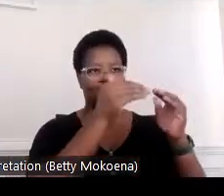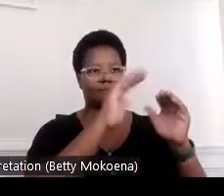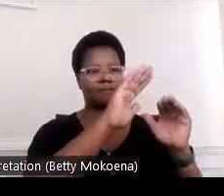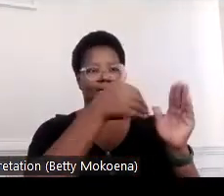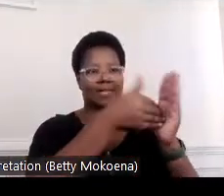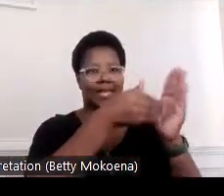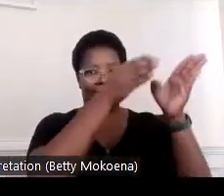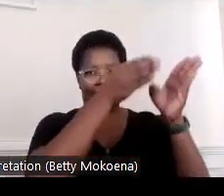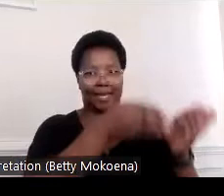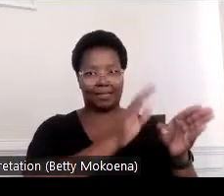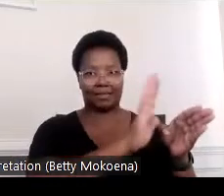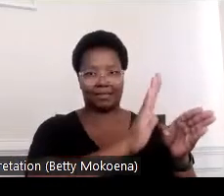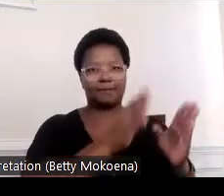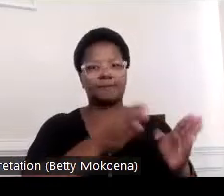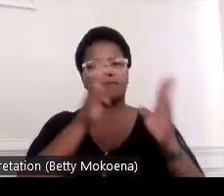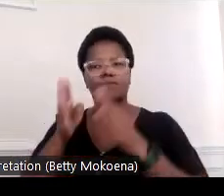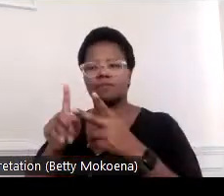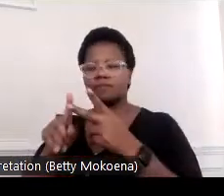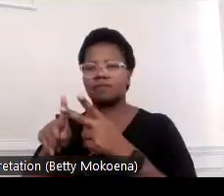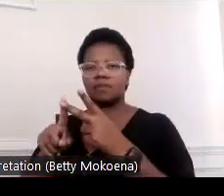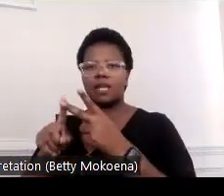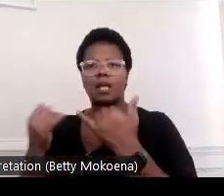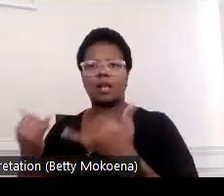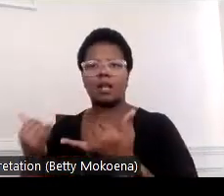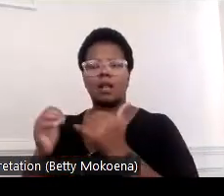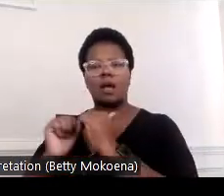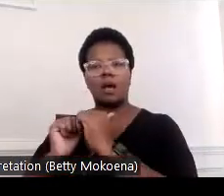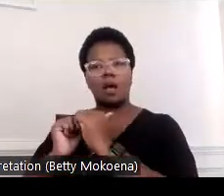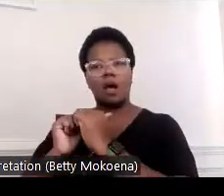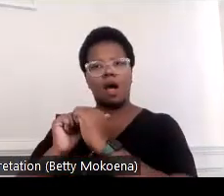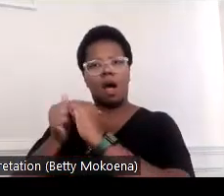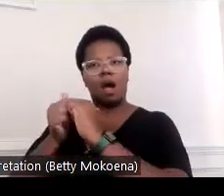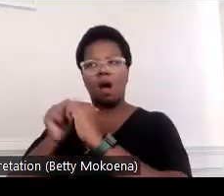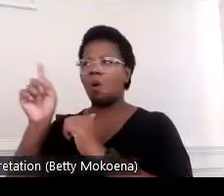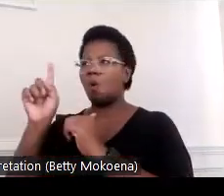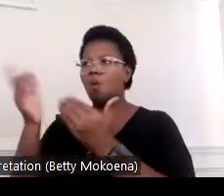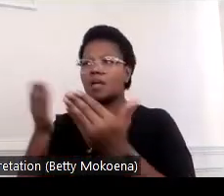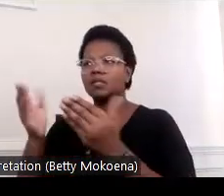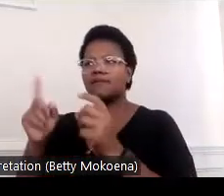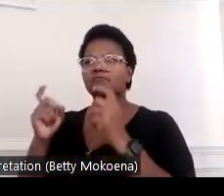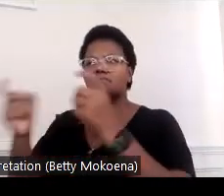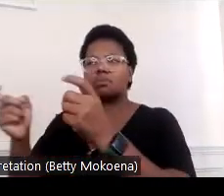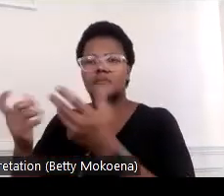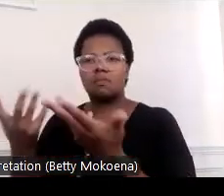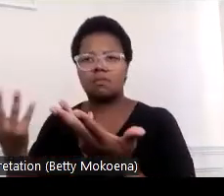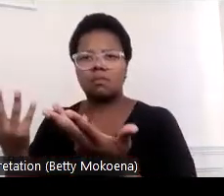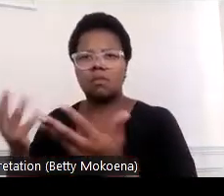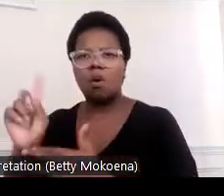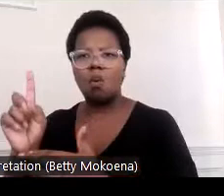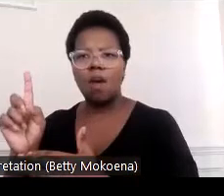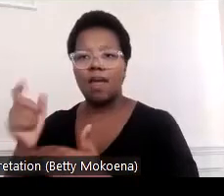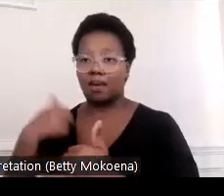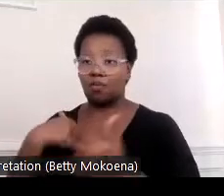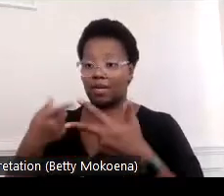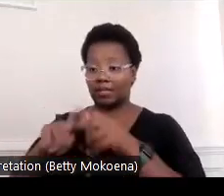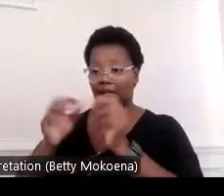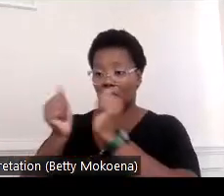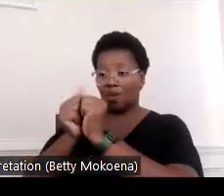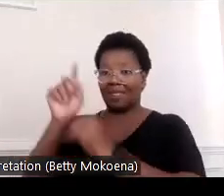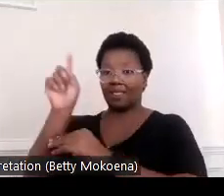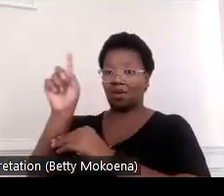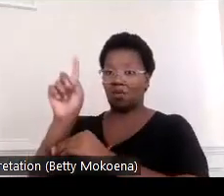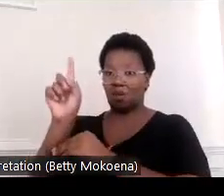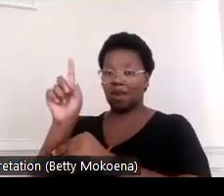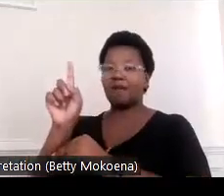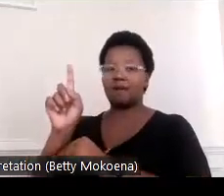asegurarnos que haya un plan central a la persona la segunda es averiguar Dónde y cuándo o cómo Disculpe